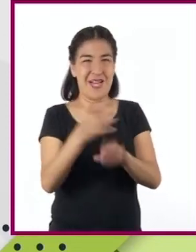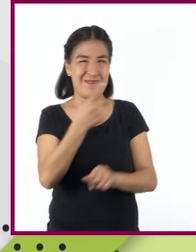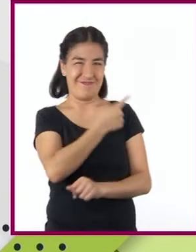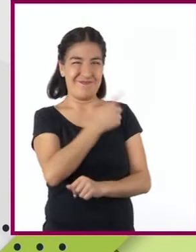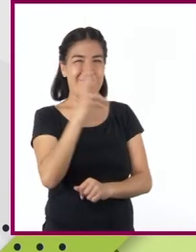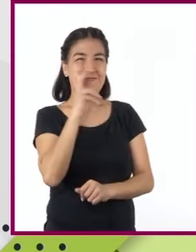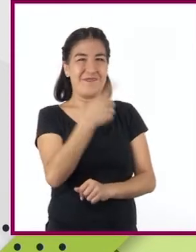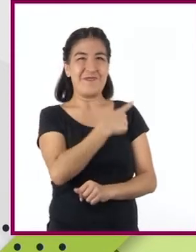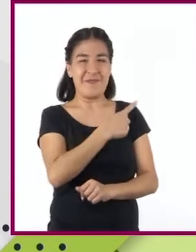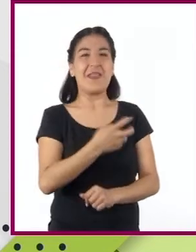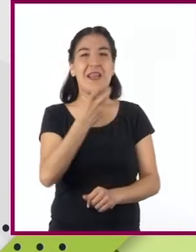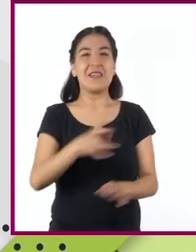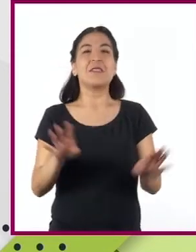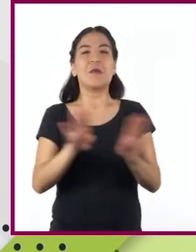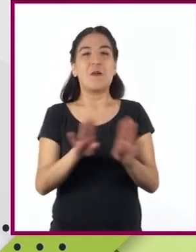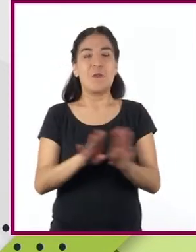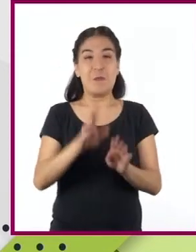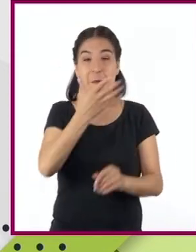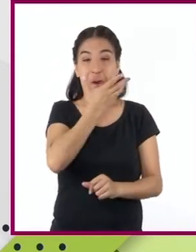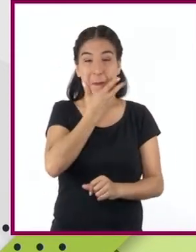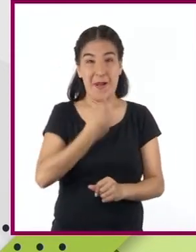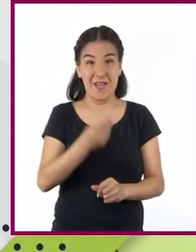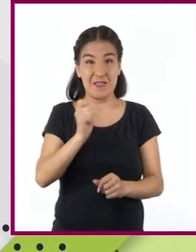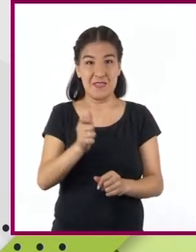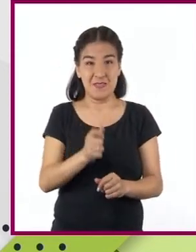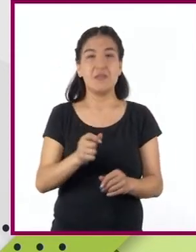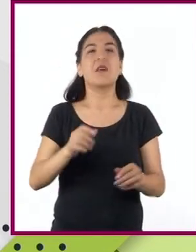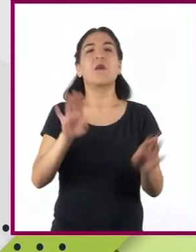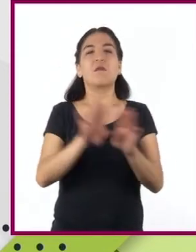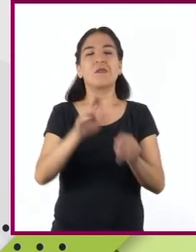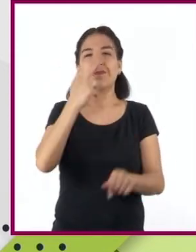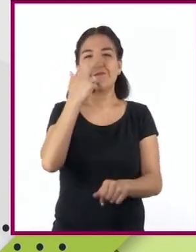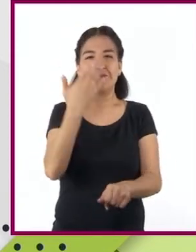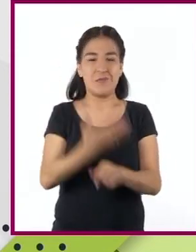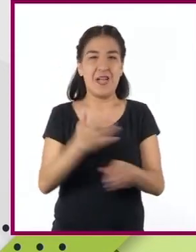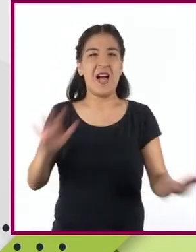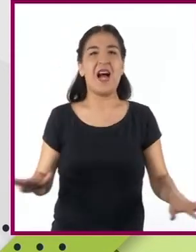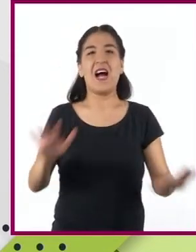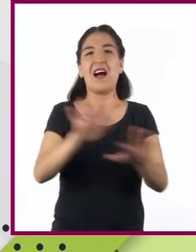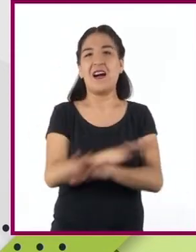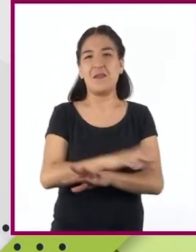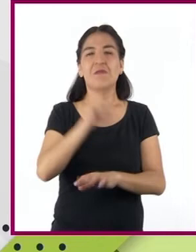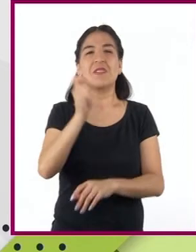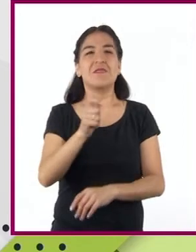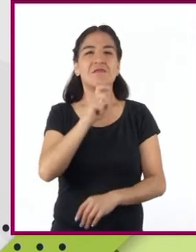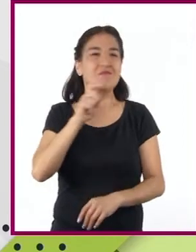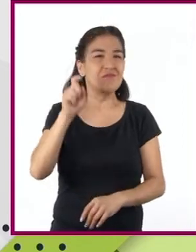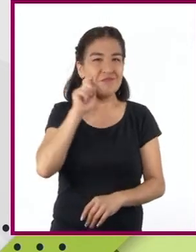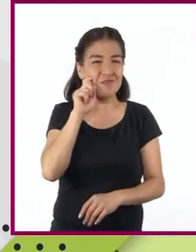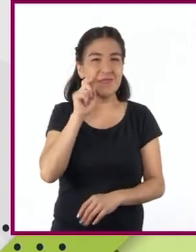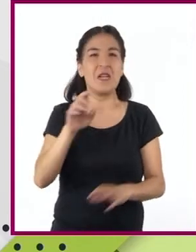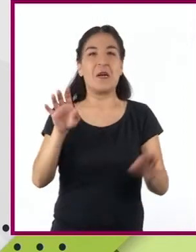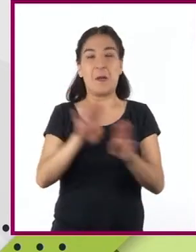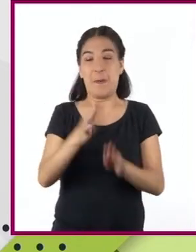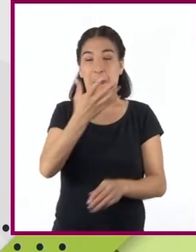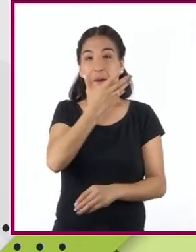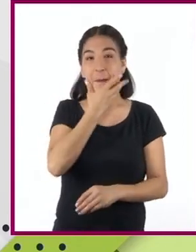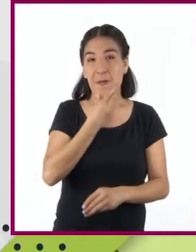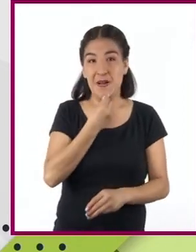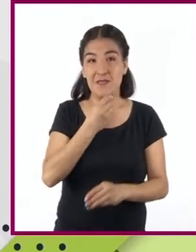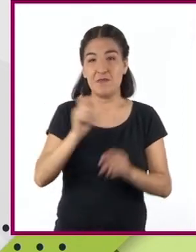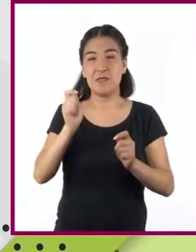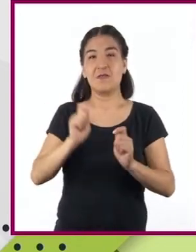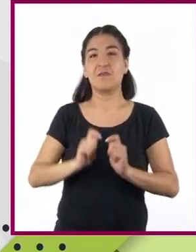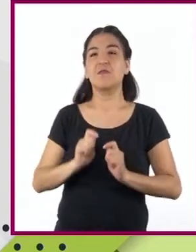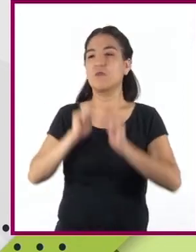la colonia, el macho de mayor tamaño toma su papel cambiando el sexo, y uno de los machos inferiores toma el papel